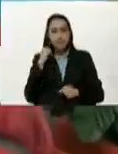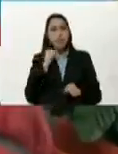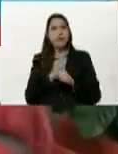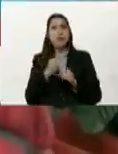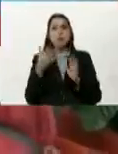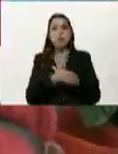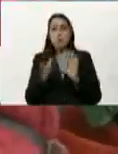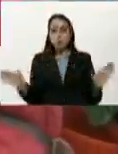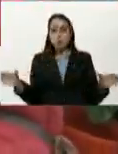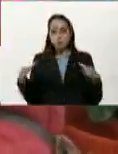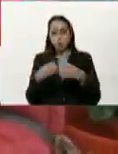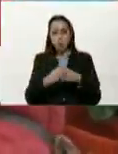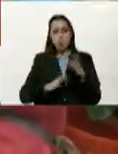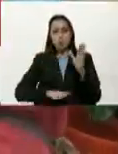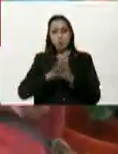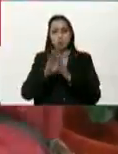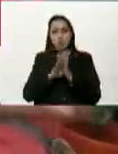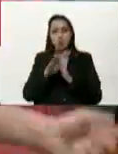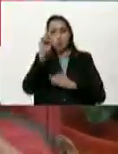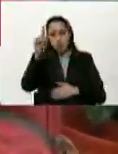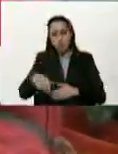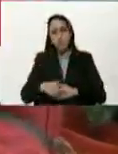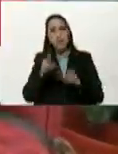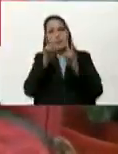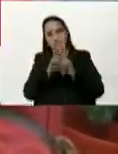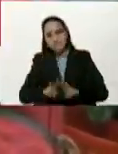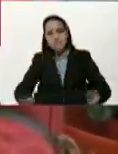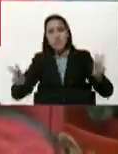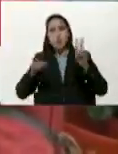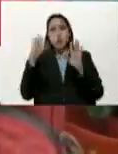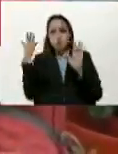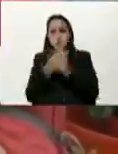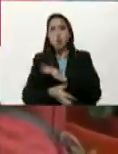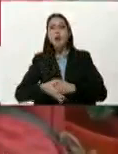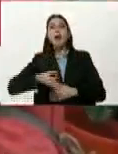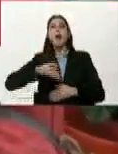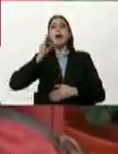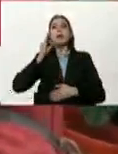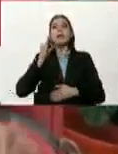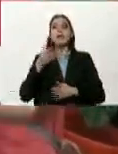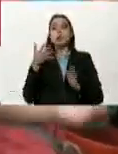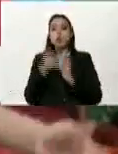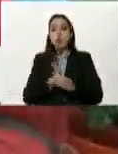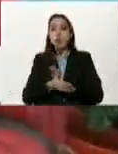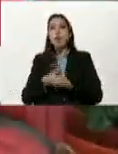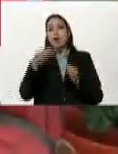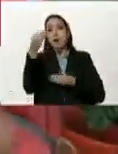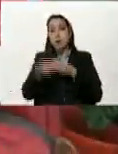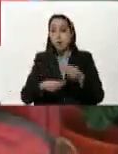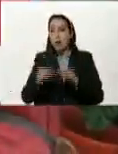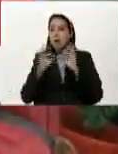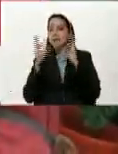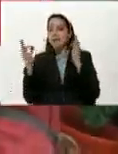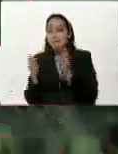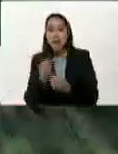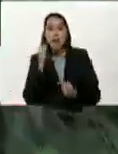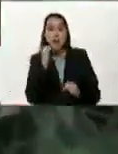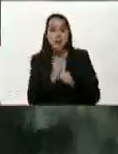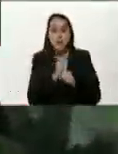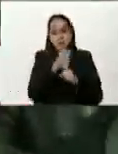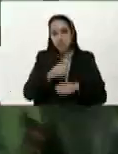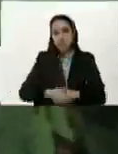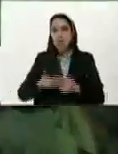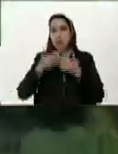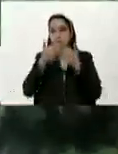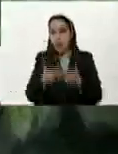las unidades de producción le damos un valor agregado a nuestro café a través de torrefactoras familiares para llevar